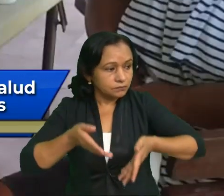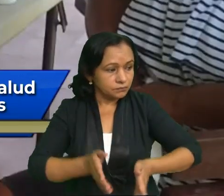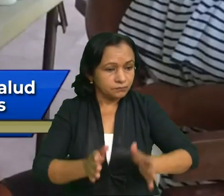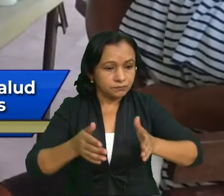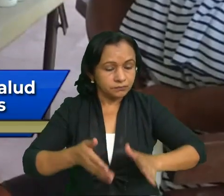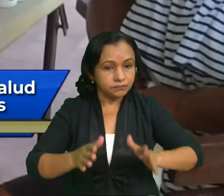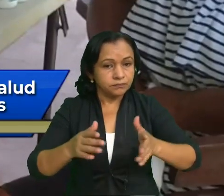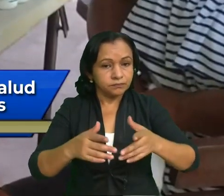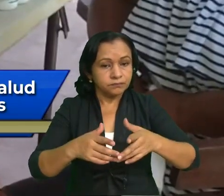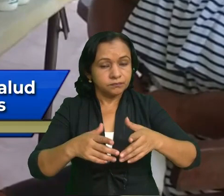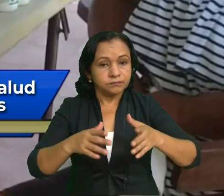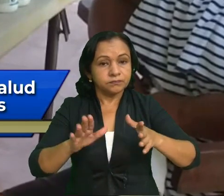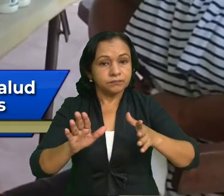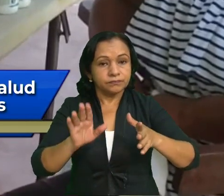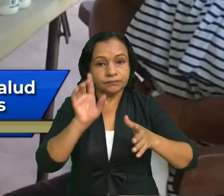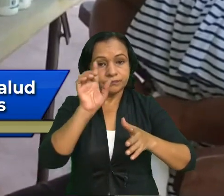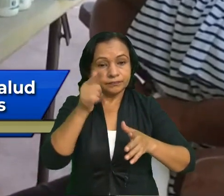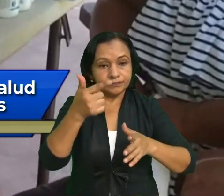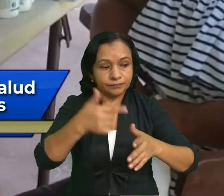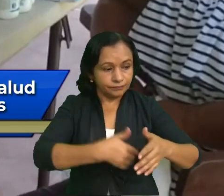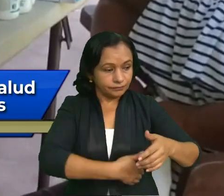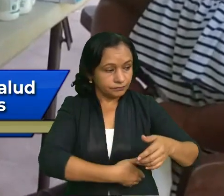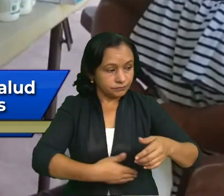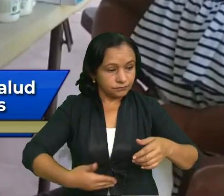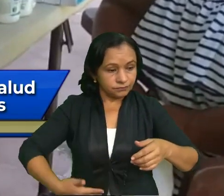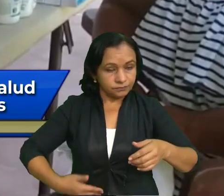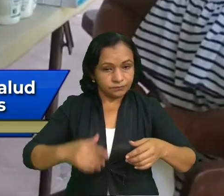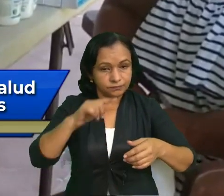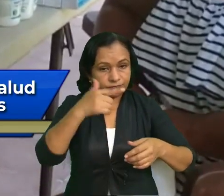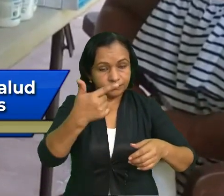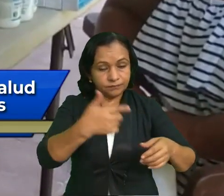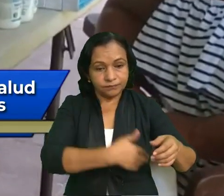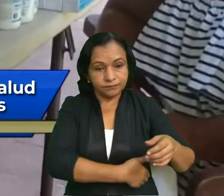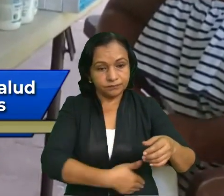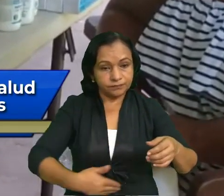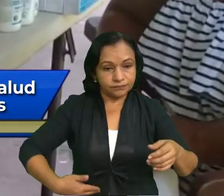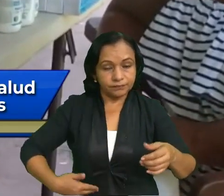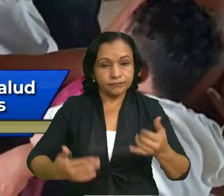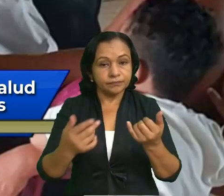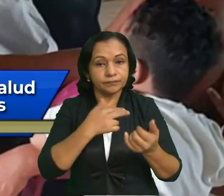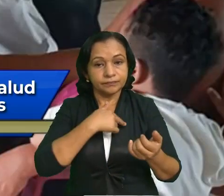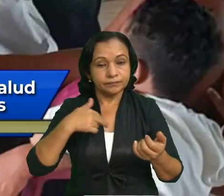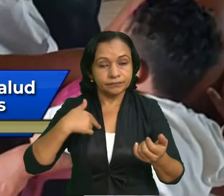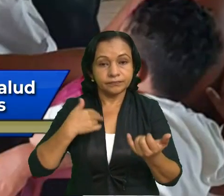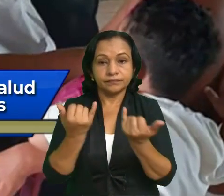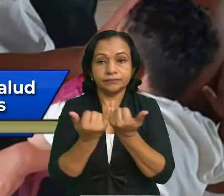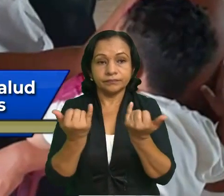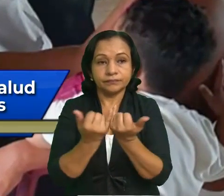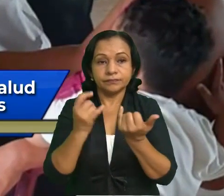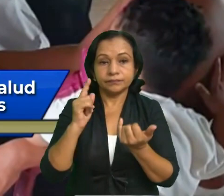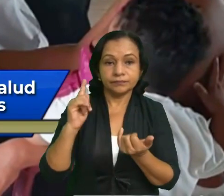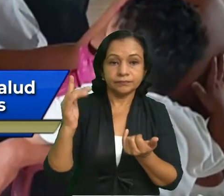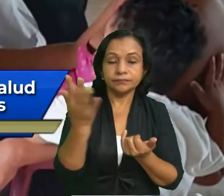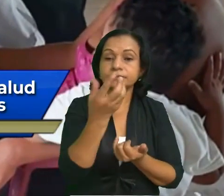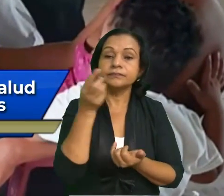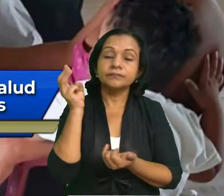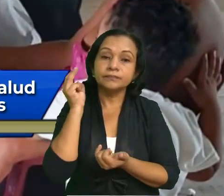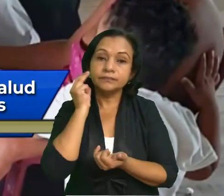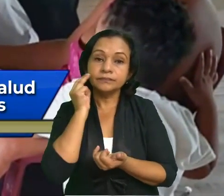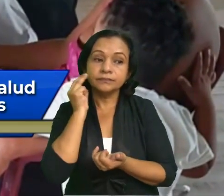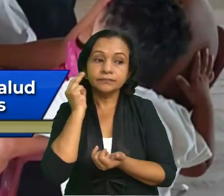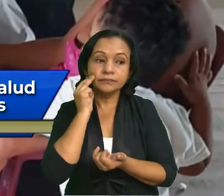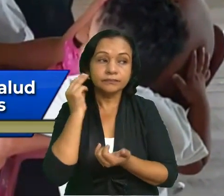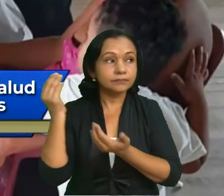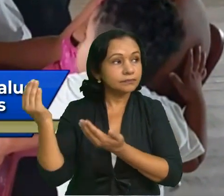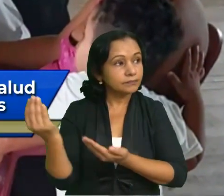y un total de siete fueron cesárea gracias a dios y a la atención que se brindó en todas estas mamás y estos niños se encuentran